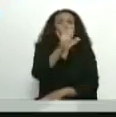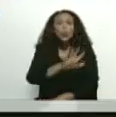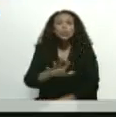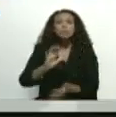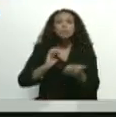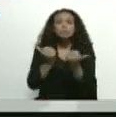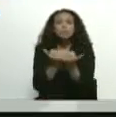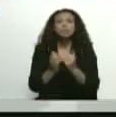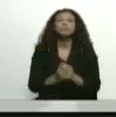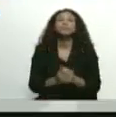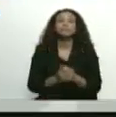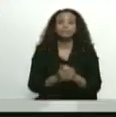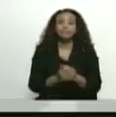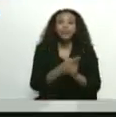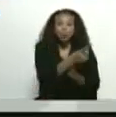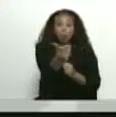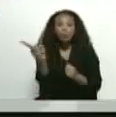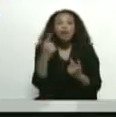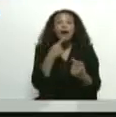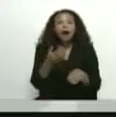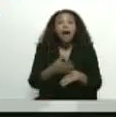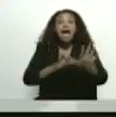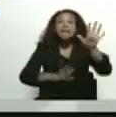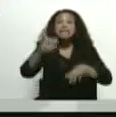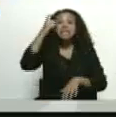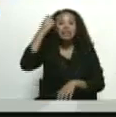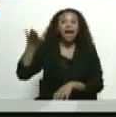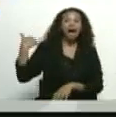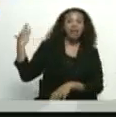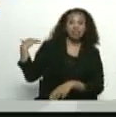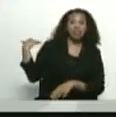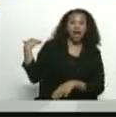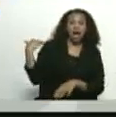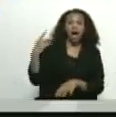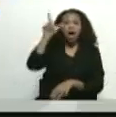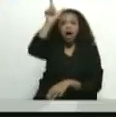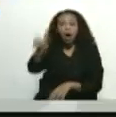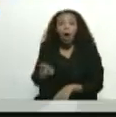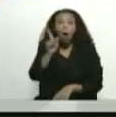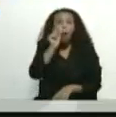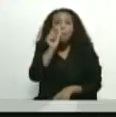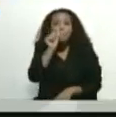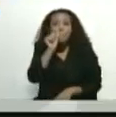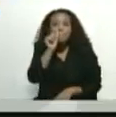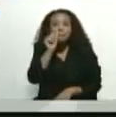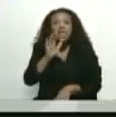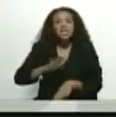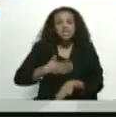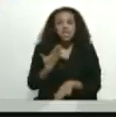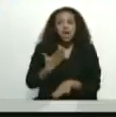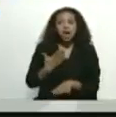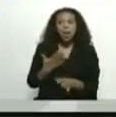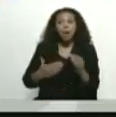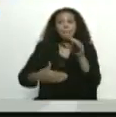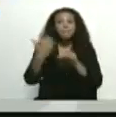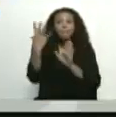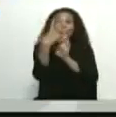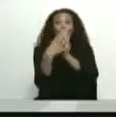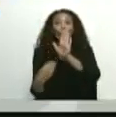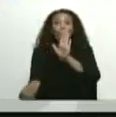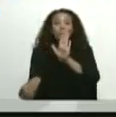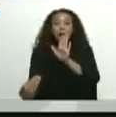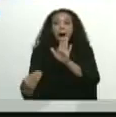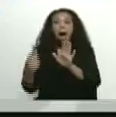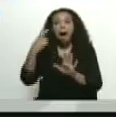talento deportivo. Y como lo dije hace 15 días, Mervin Maldonado, quiero, tomando el modelo de la